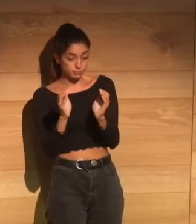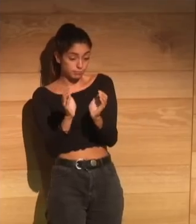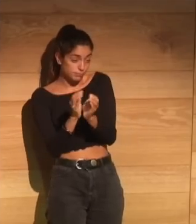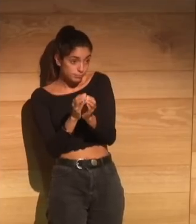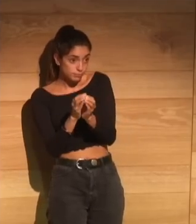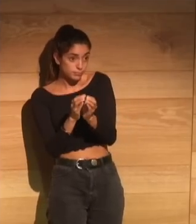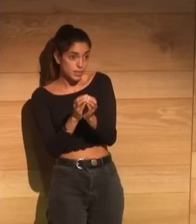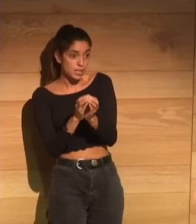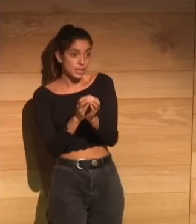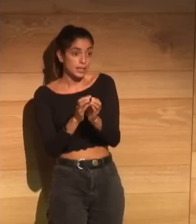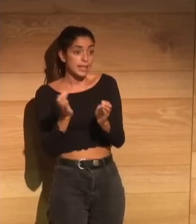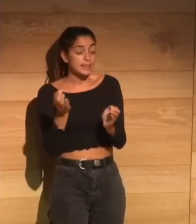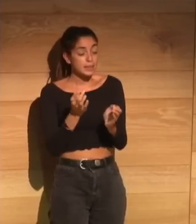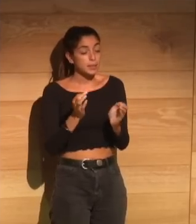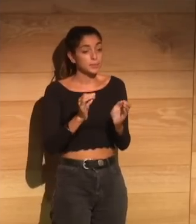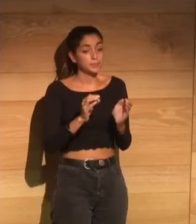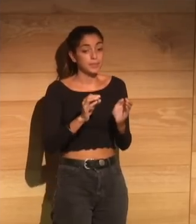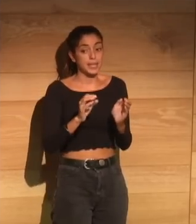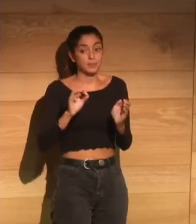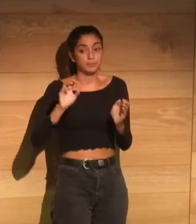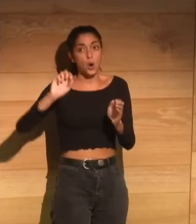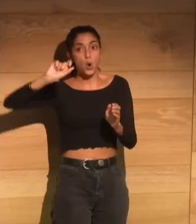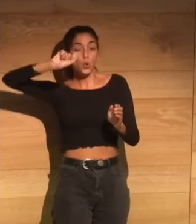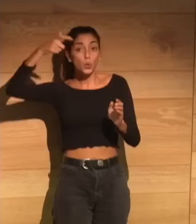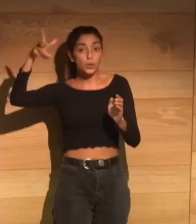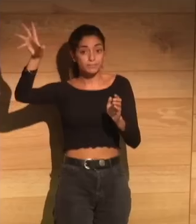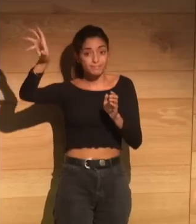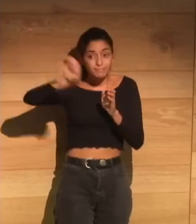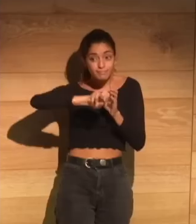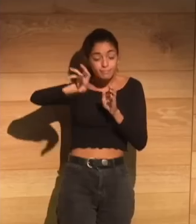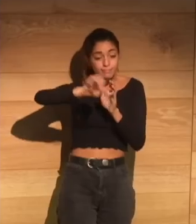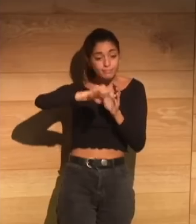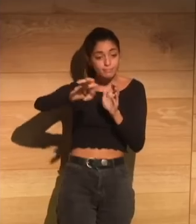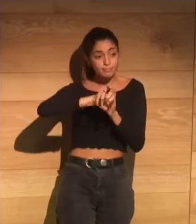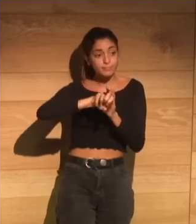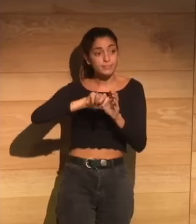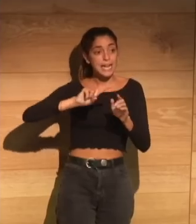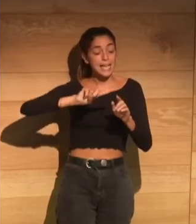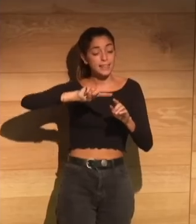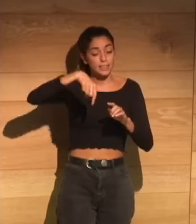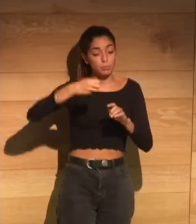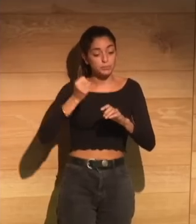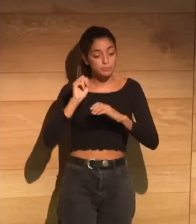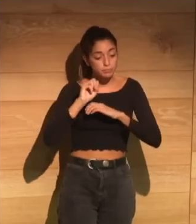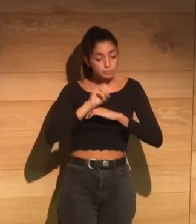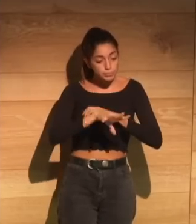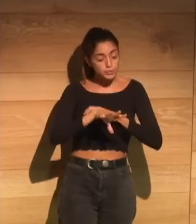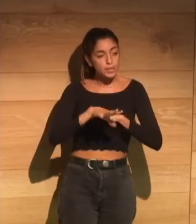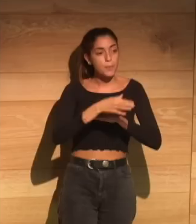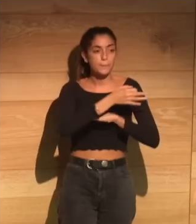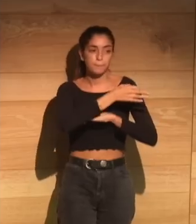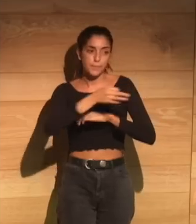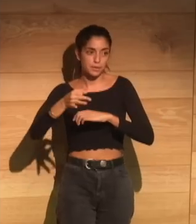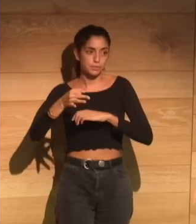más eficiencia esos rayos y que se proyectaban con más eficiencia en